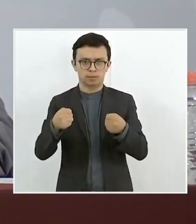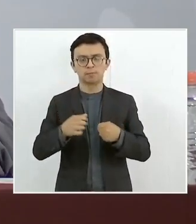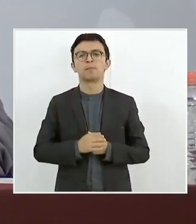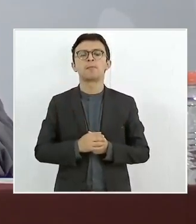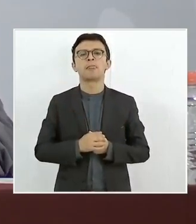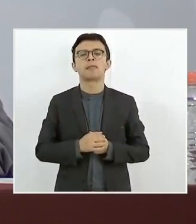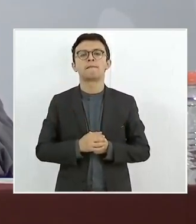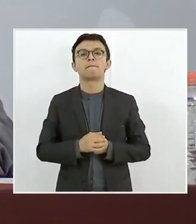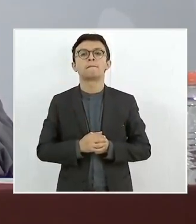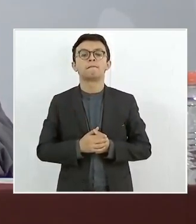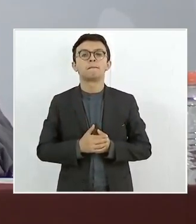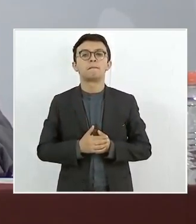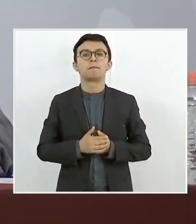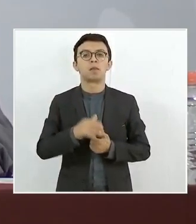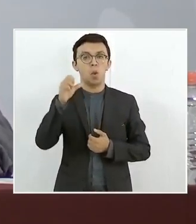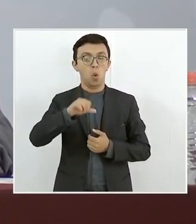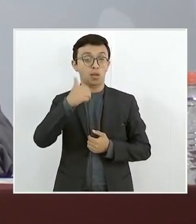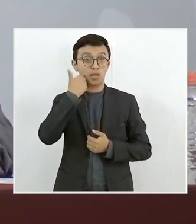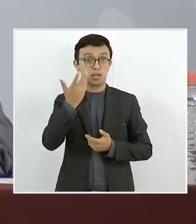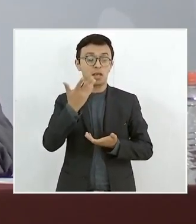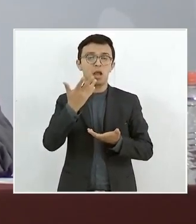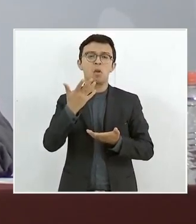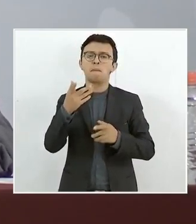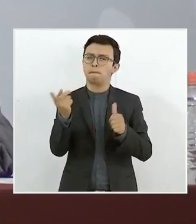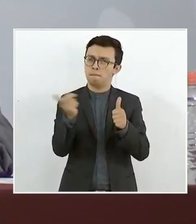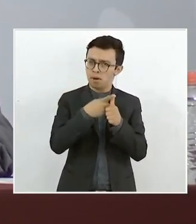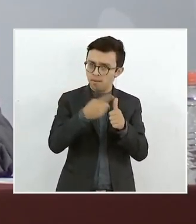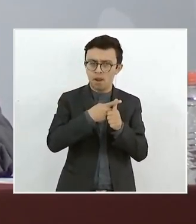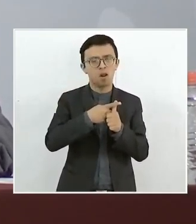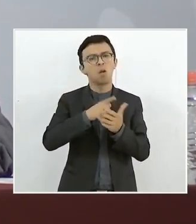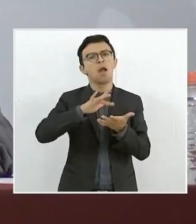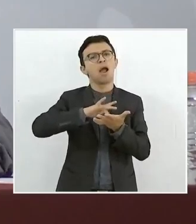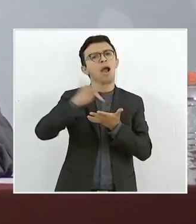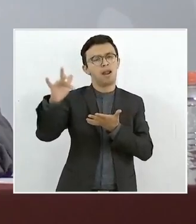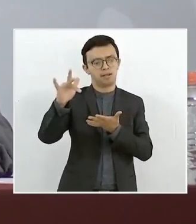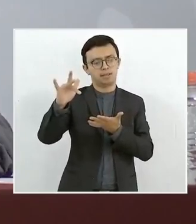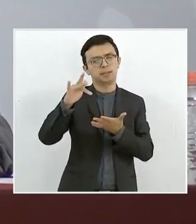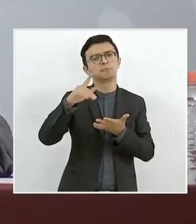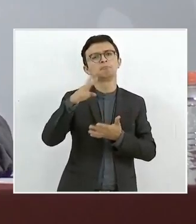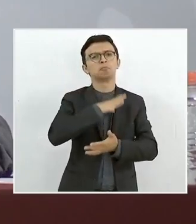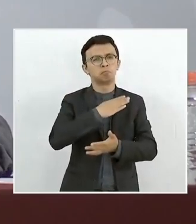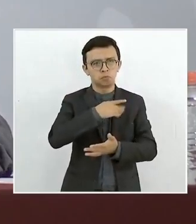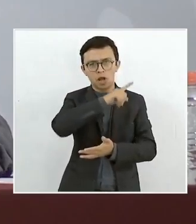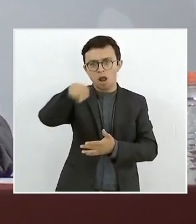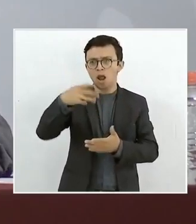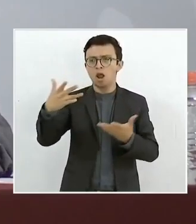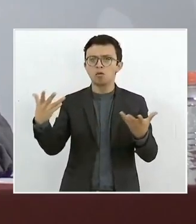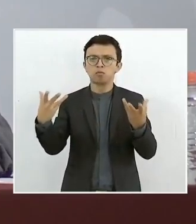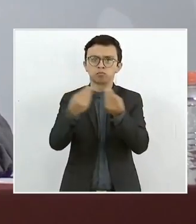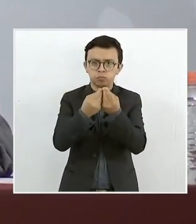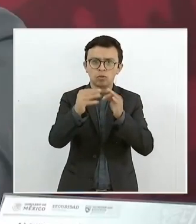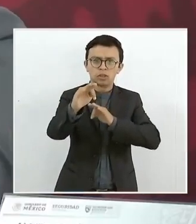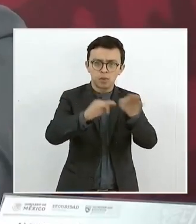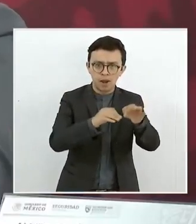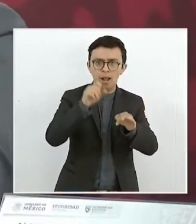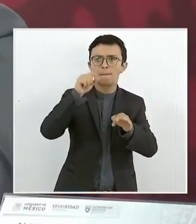quiero agradecer la colaboración y el trabajo conjunto de todos los gobiernos de los